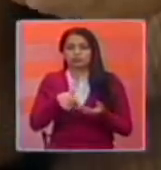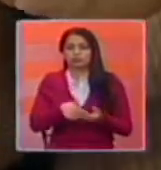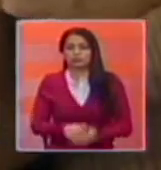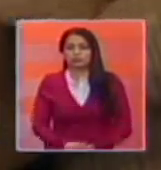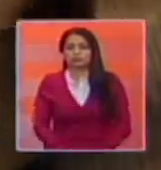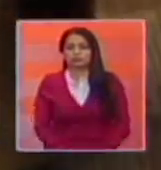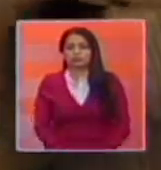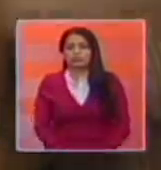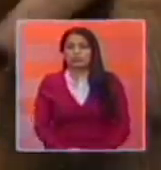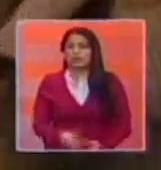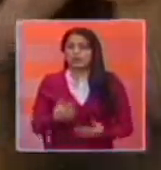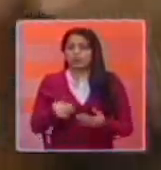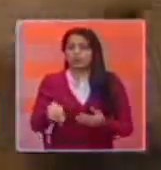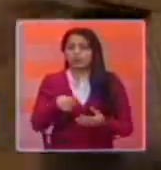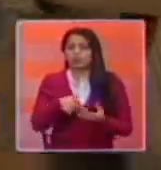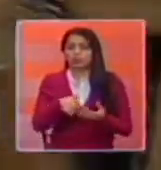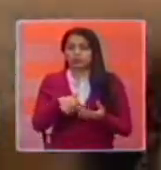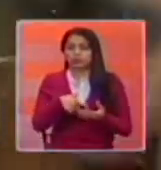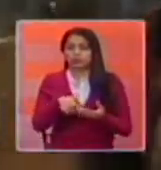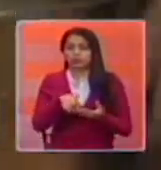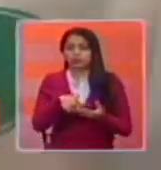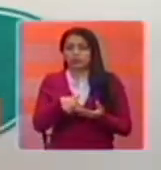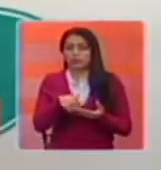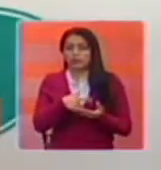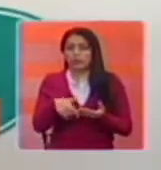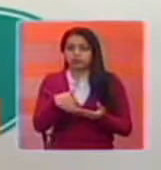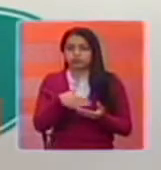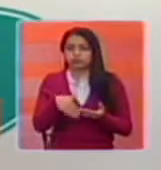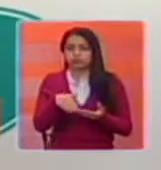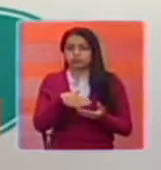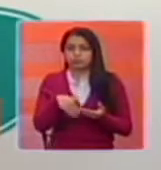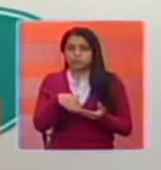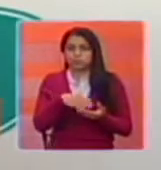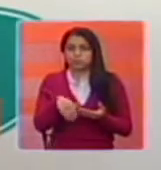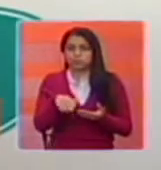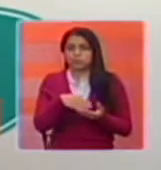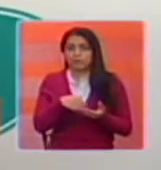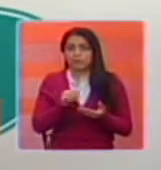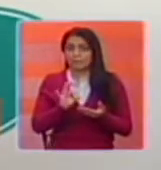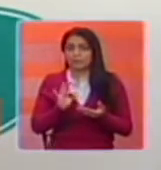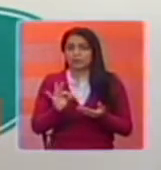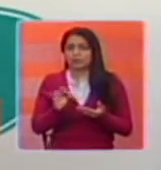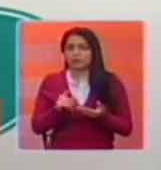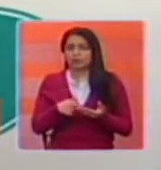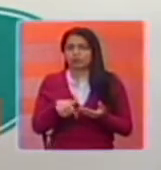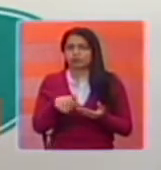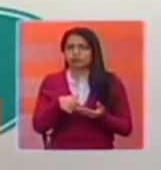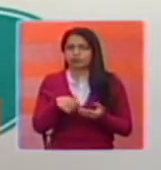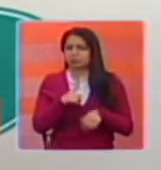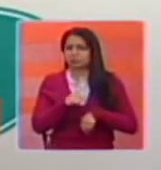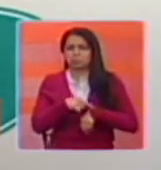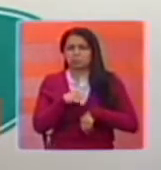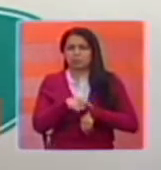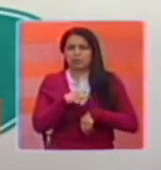Y vamos a batir para hacer esto cremosito. Esto se demora en batir.